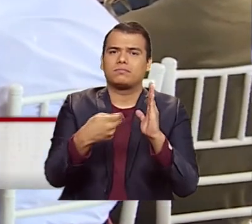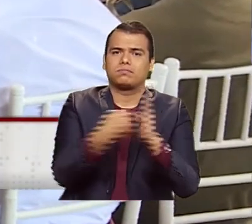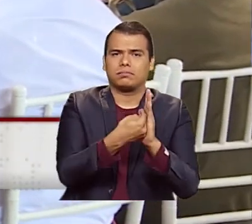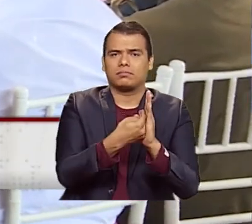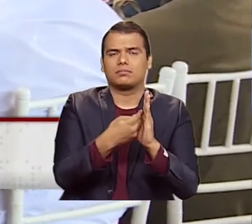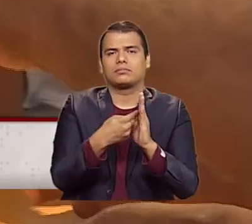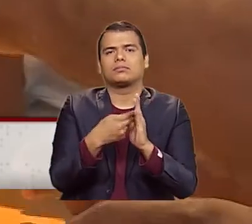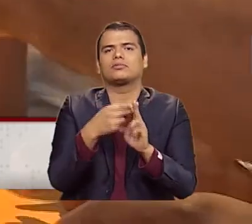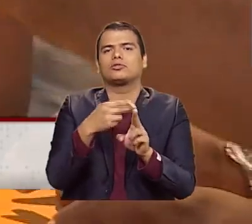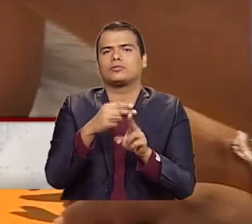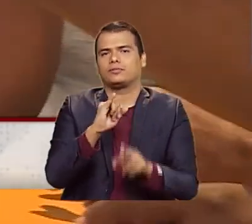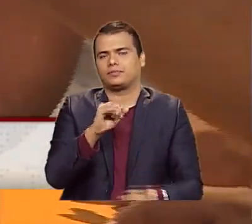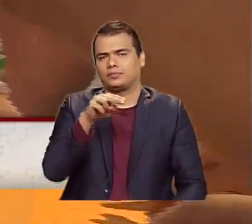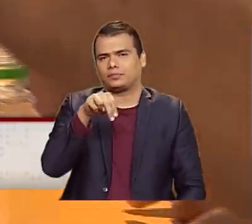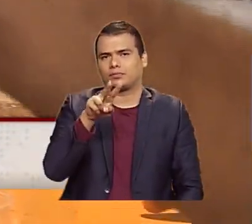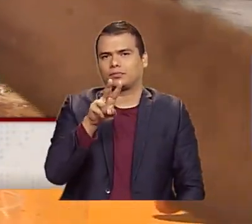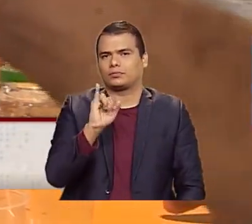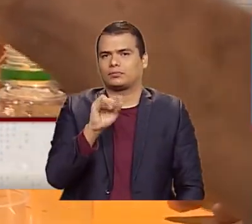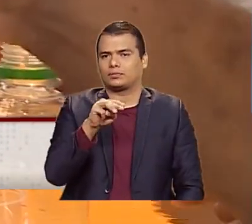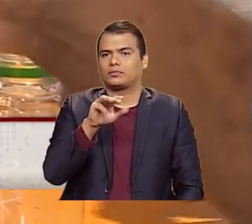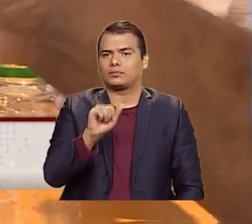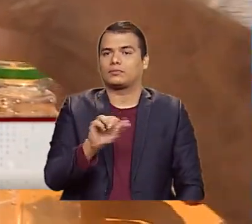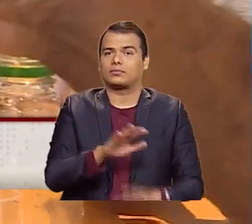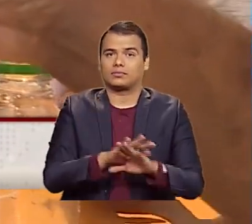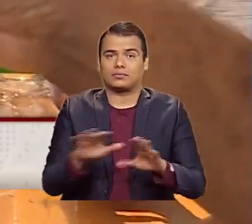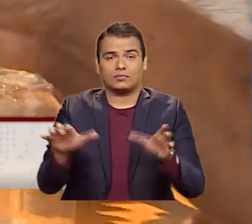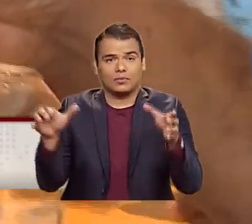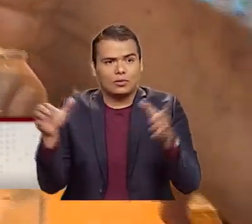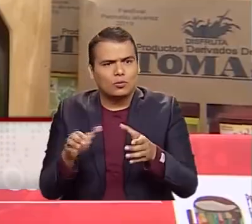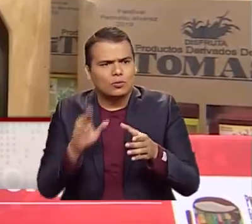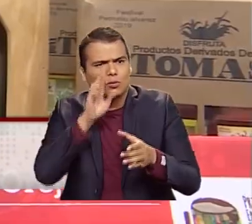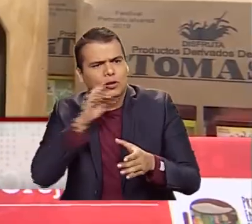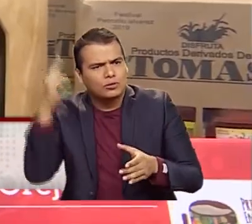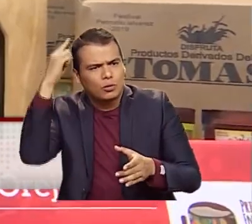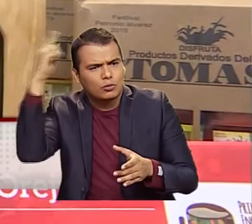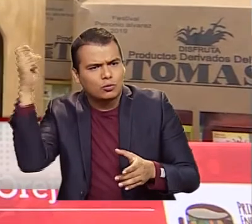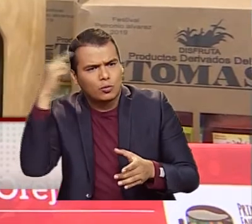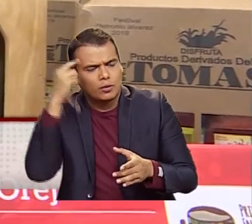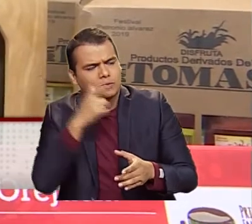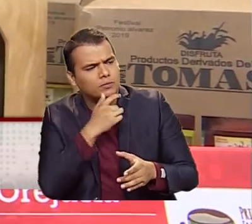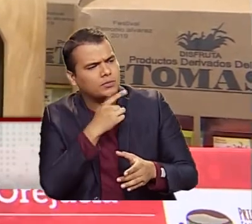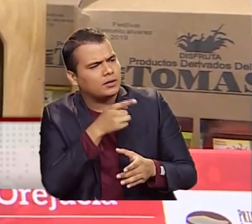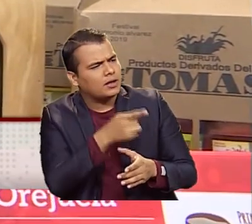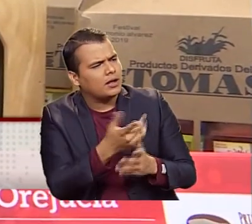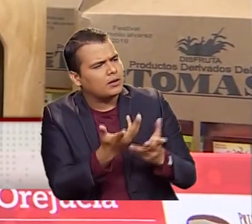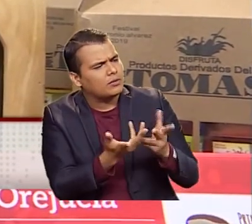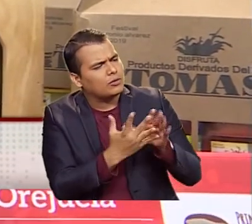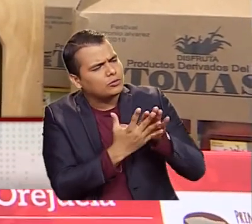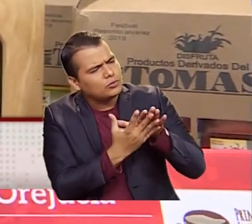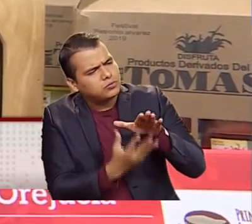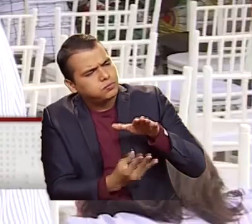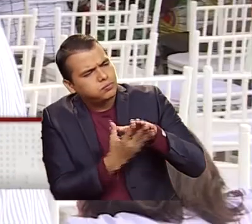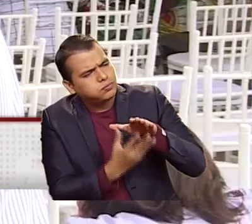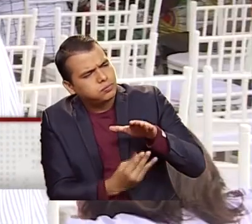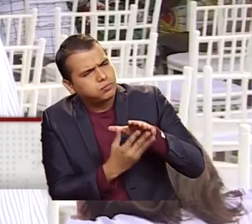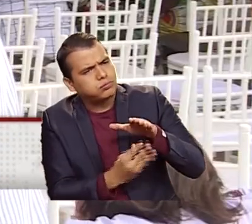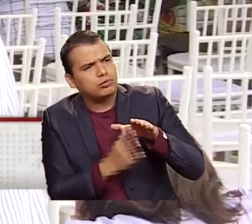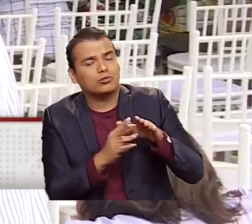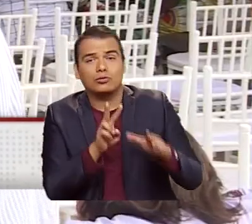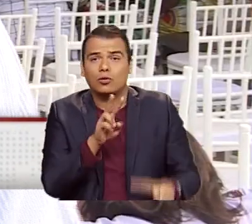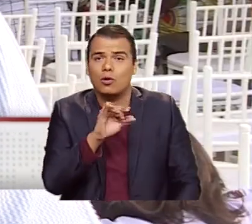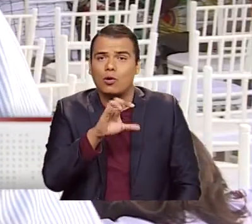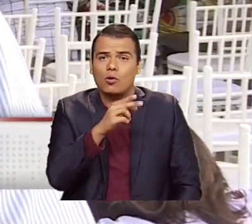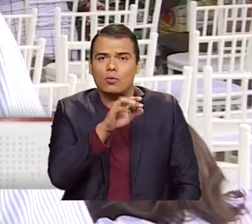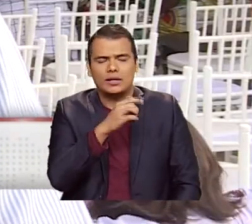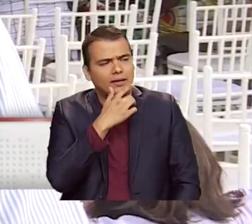Encuentro Nacional de Bebidas Ancestrales, donde funcionarios del Gobierno Nacional fueron testigos del proceso de producción de la ancestral bebida. Estamos trabajando con el